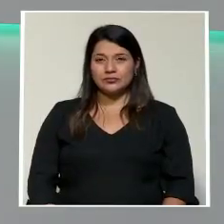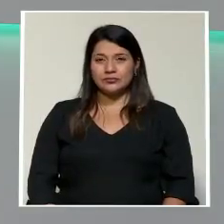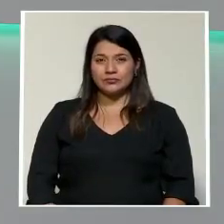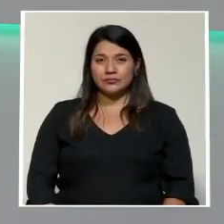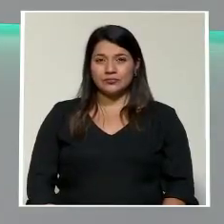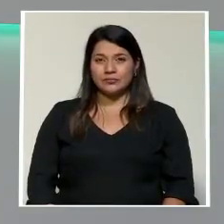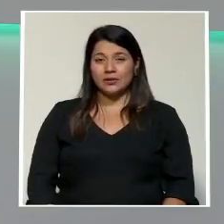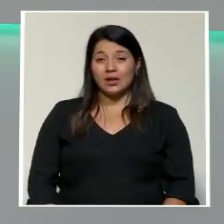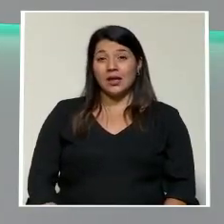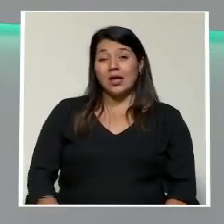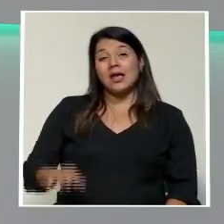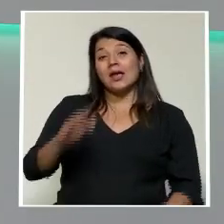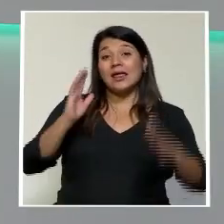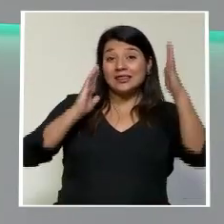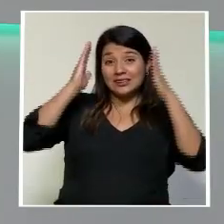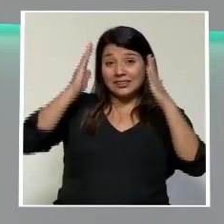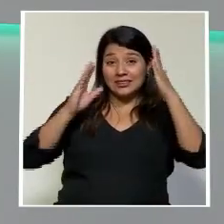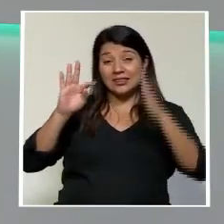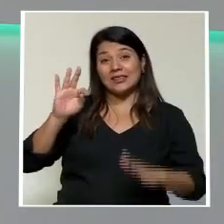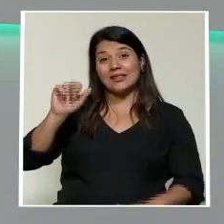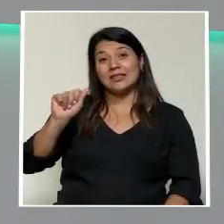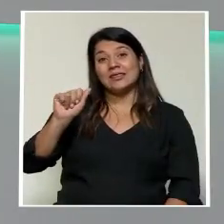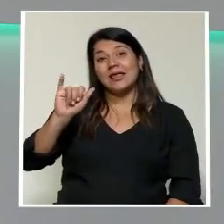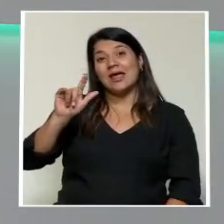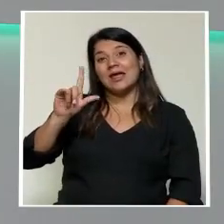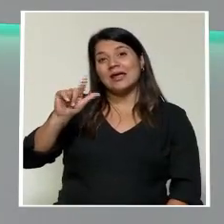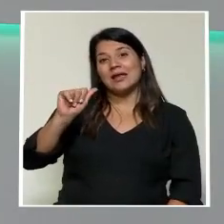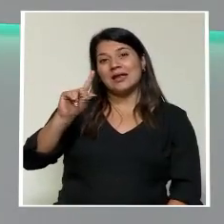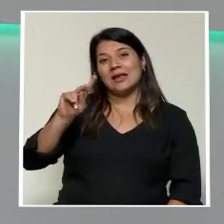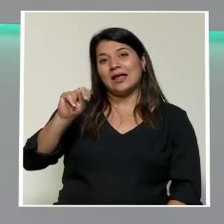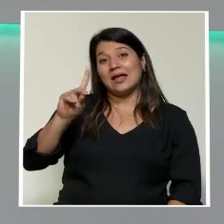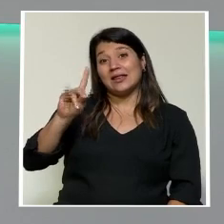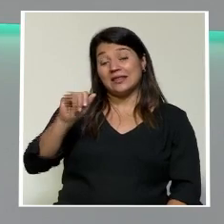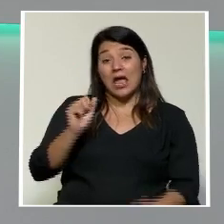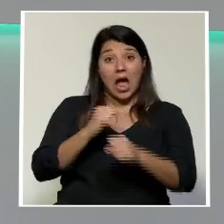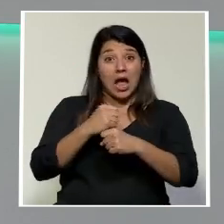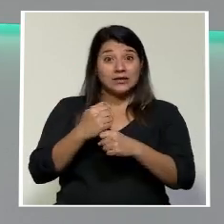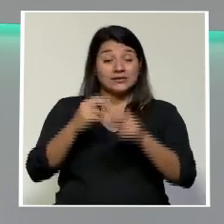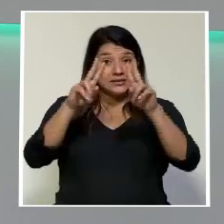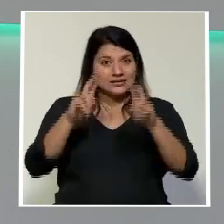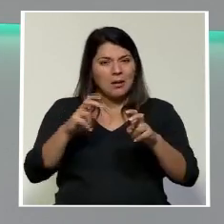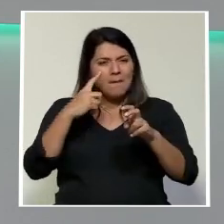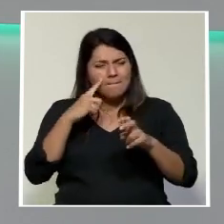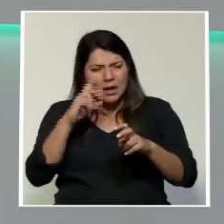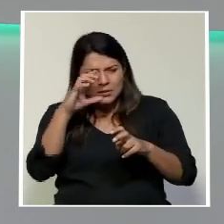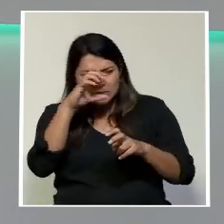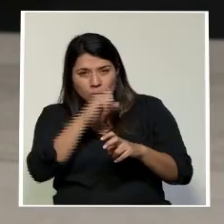en Tailandia están realizando nuevas pruebas para detectar COVID mediante el sudor de las axilas